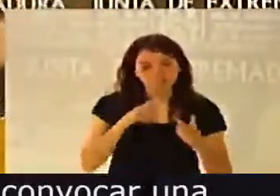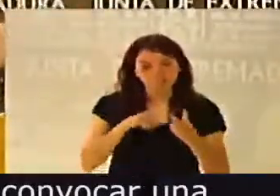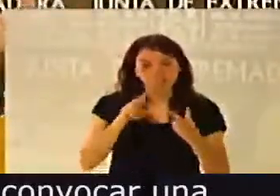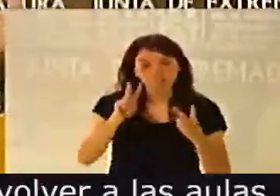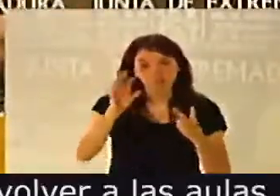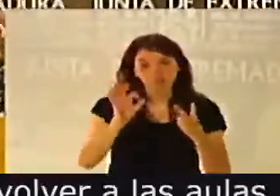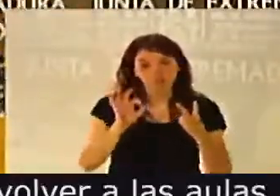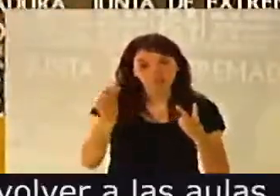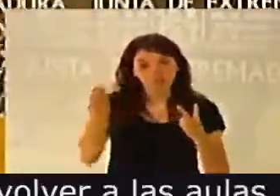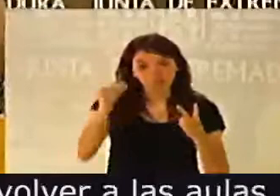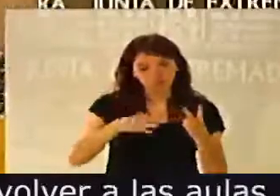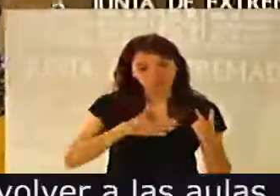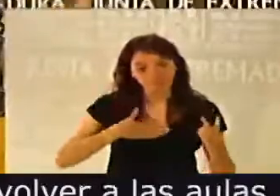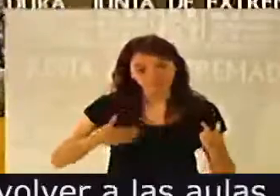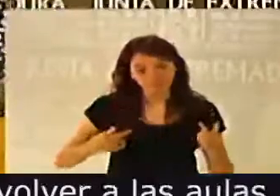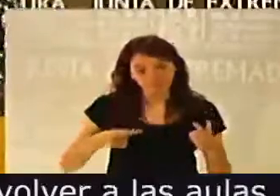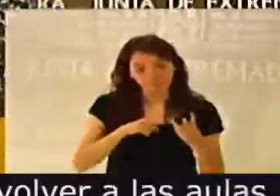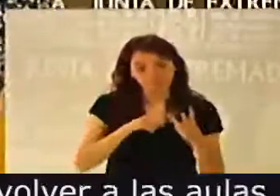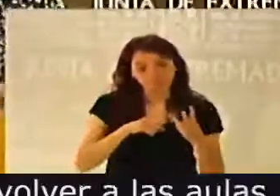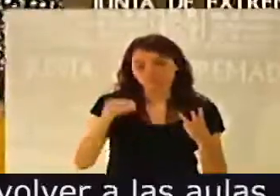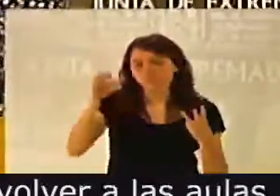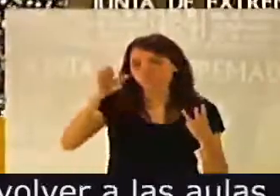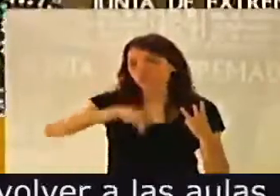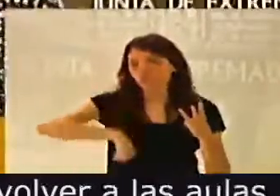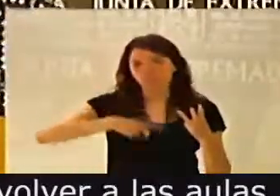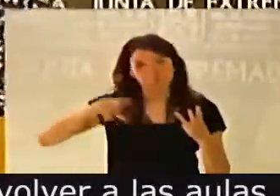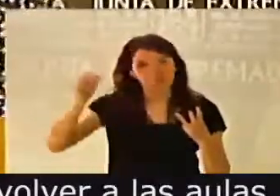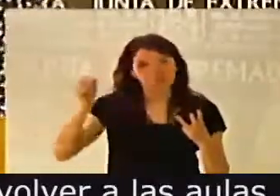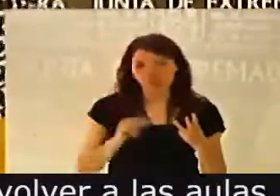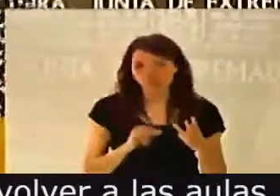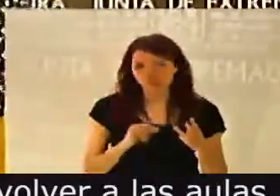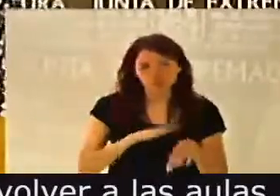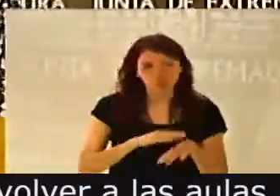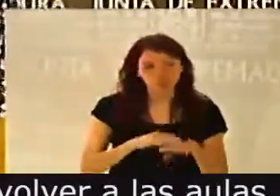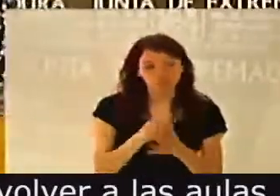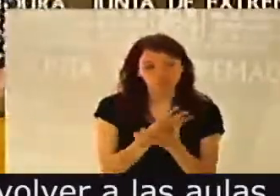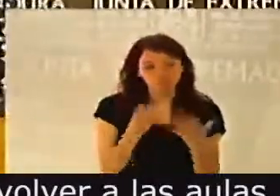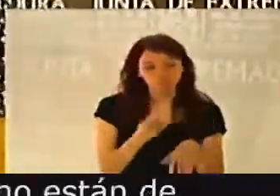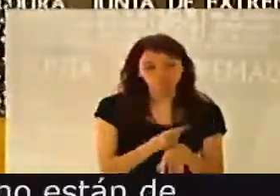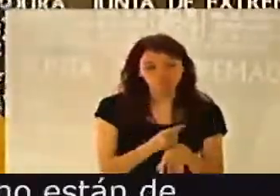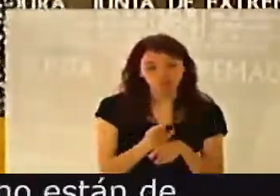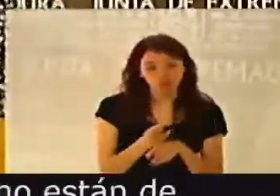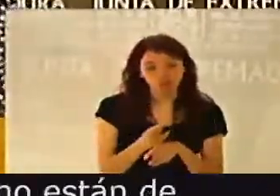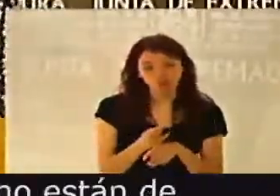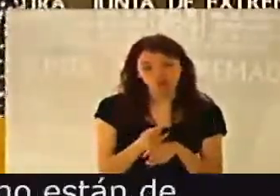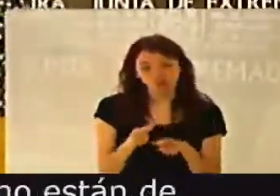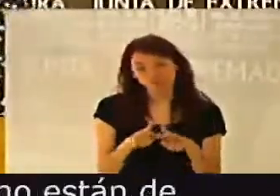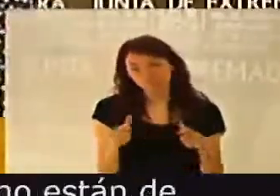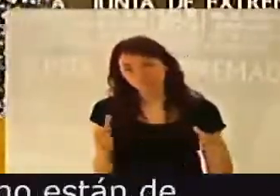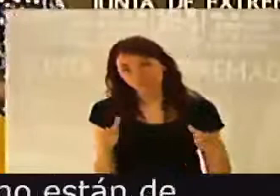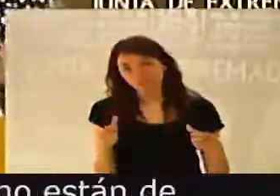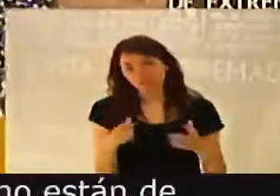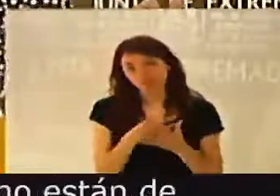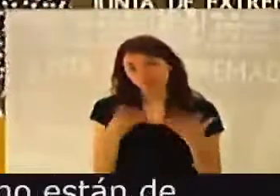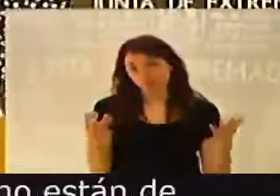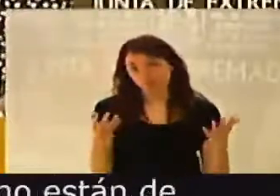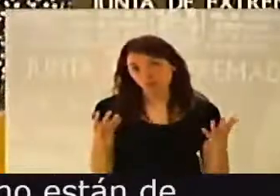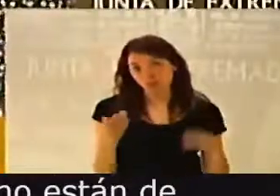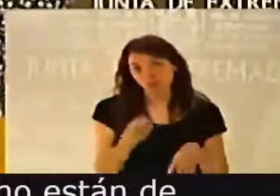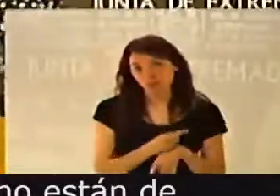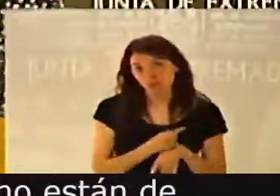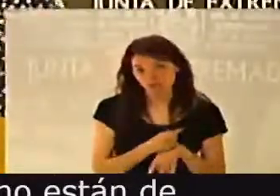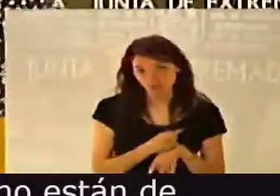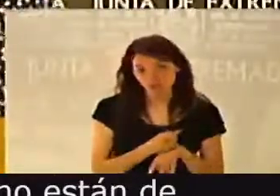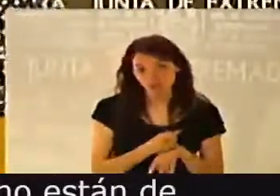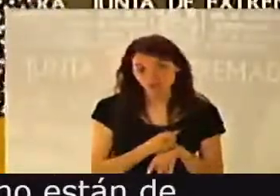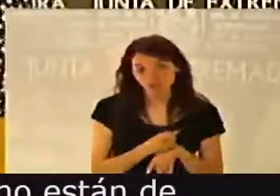que no están de acuerdo porque pasemos de 18 horas a 19 horas lectivas, siendo 20